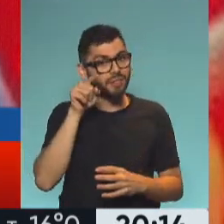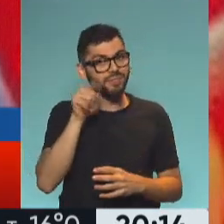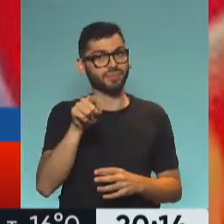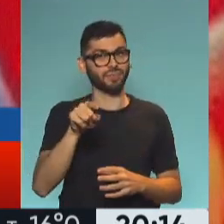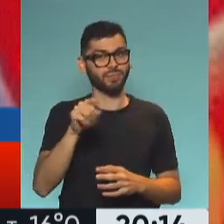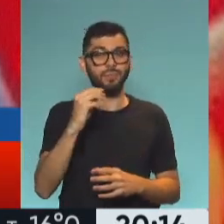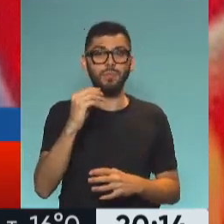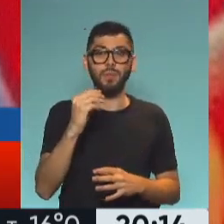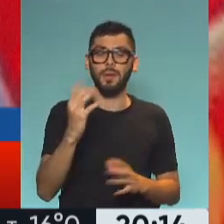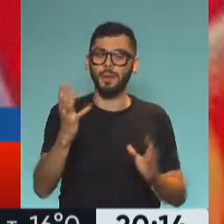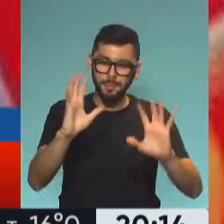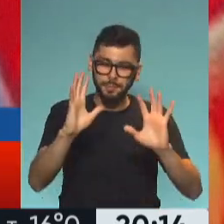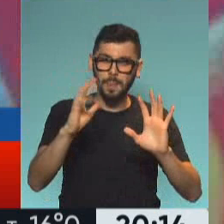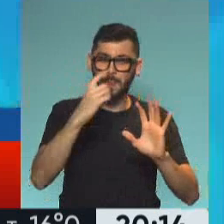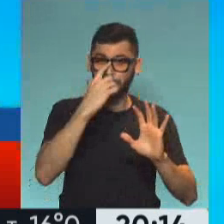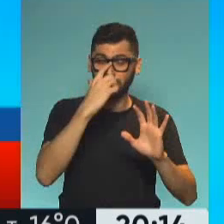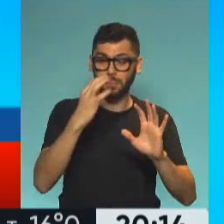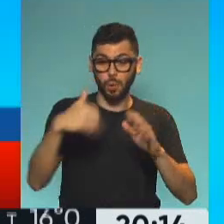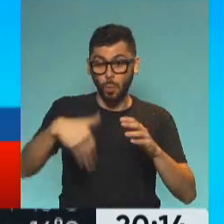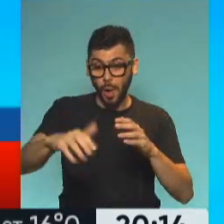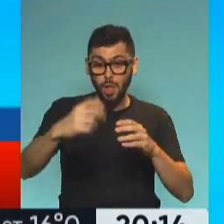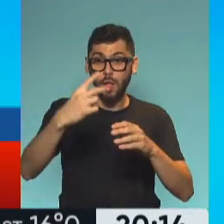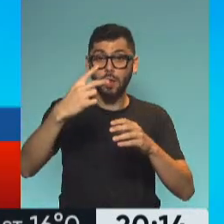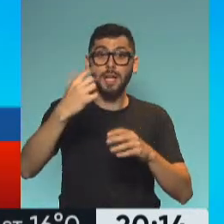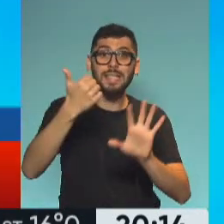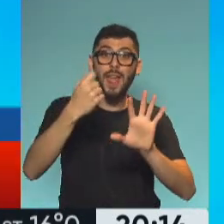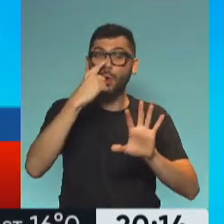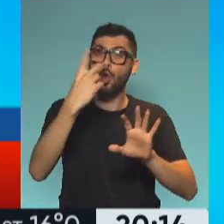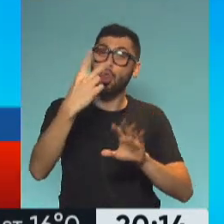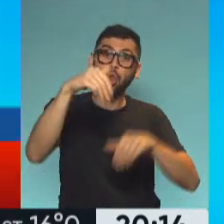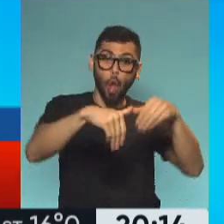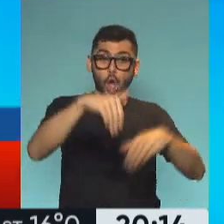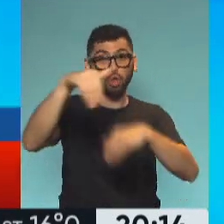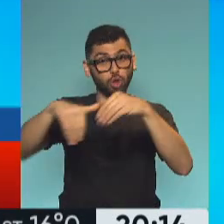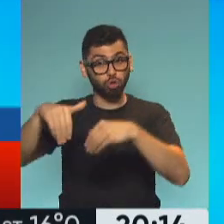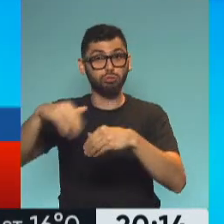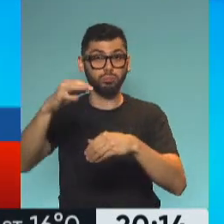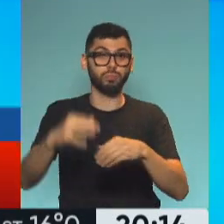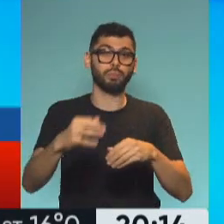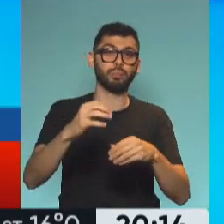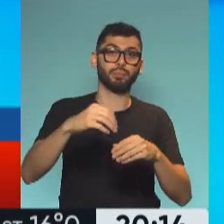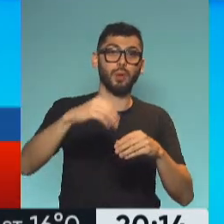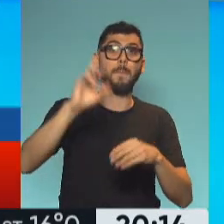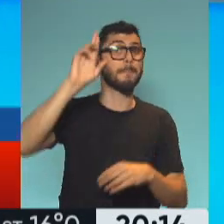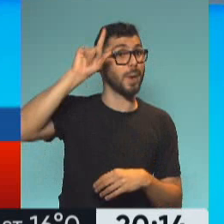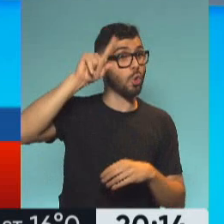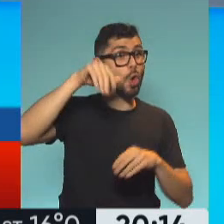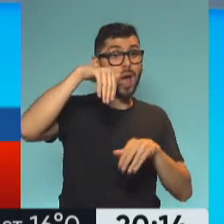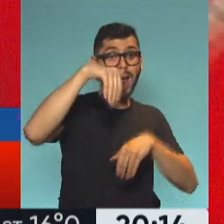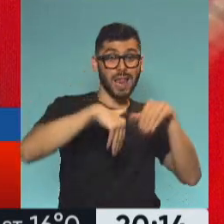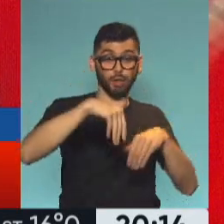estamos hablando de monstruosas elecciones el 6 de junio las elecciones presidenciales en segunda vuelta a perú y ayer